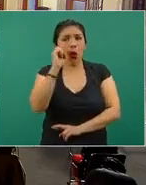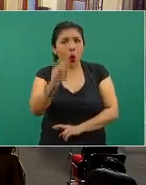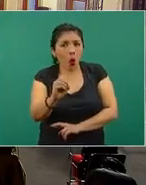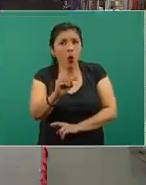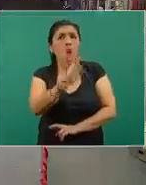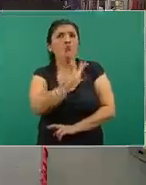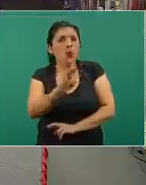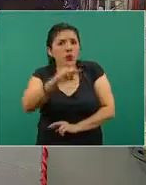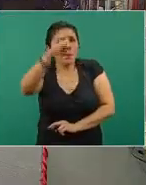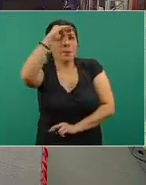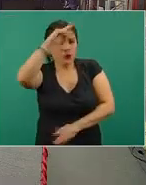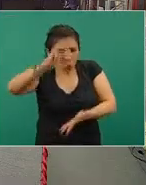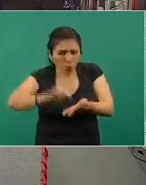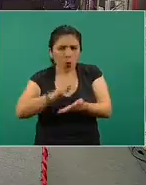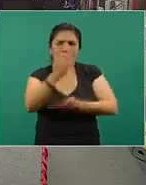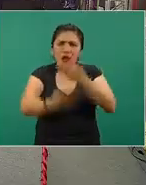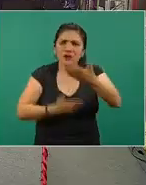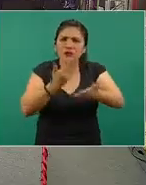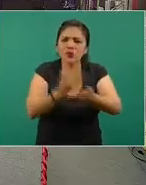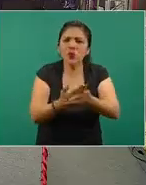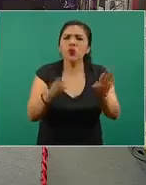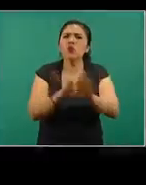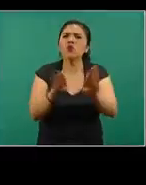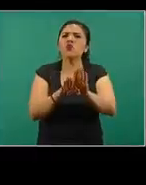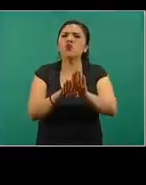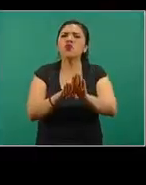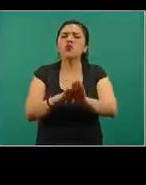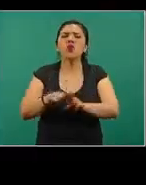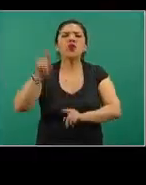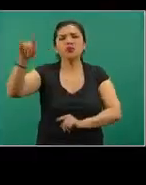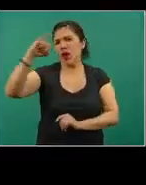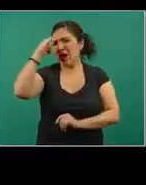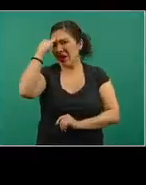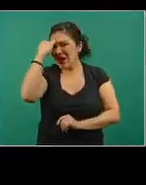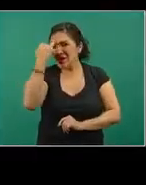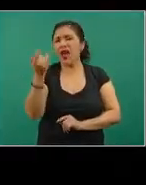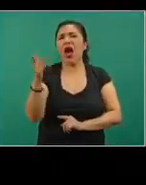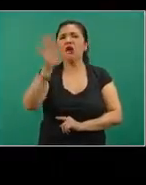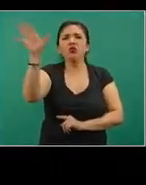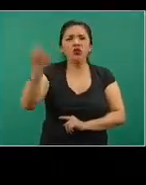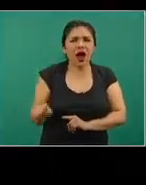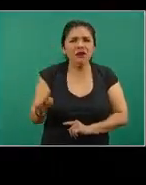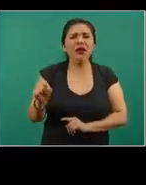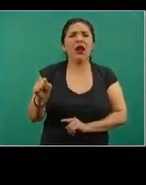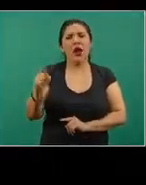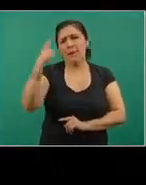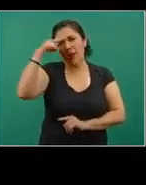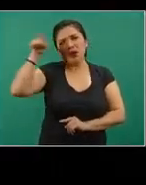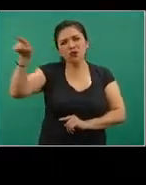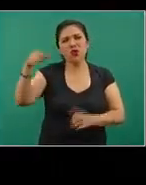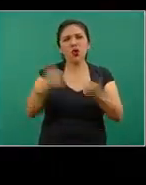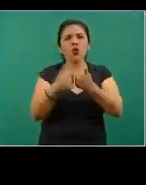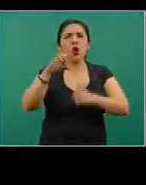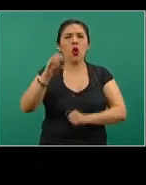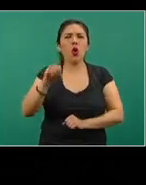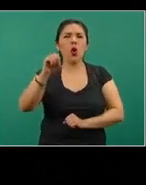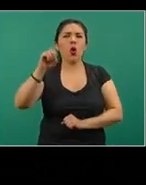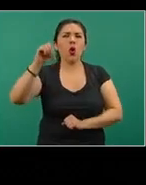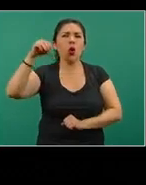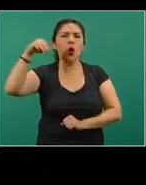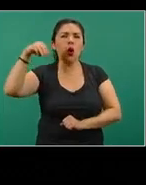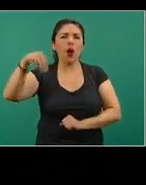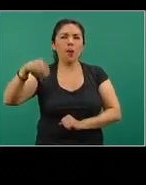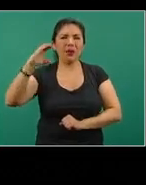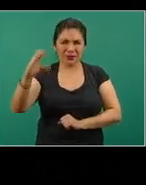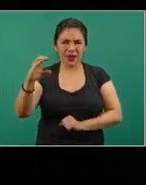retomar la propuesta que hicieron India y Sudáfrica en la Organización Mundial de Comercio y que